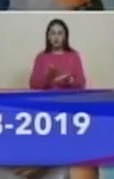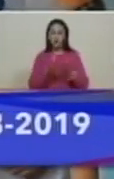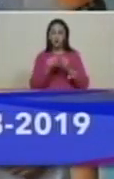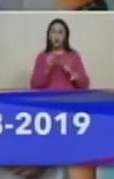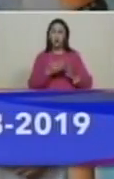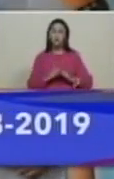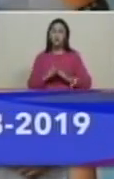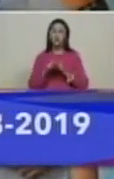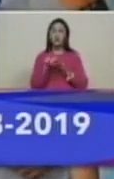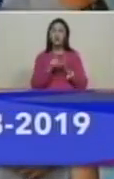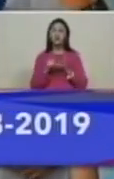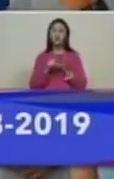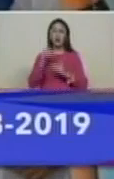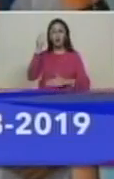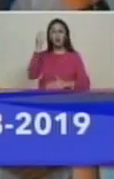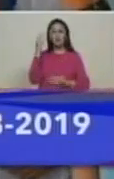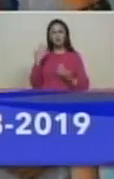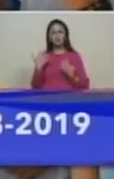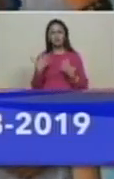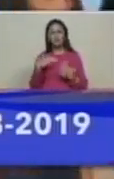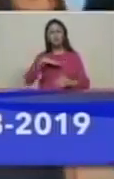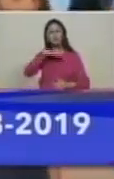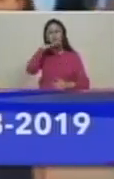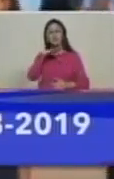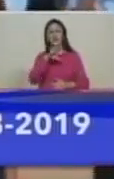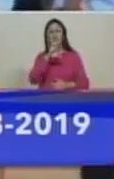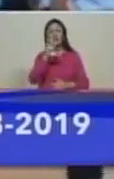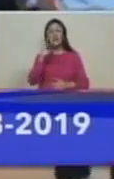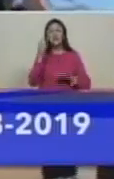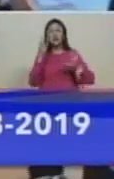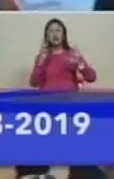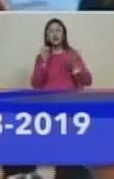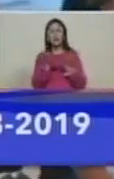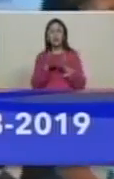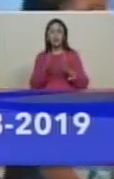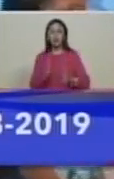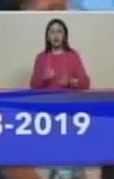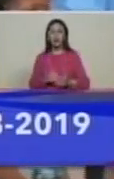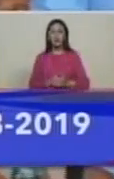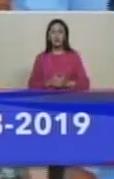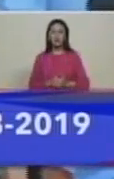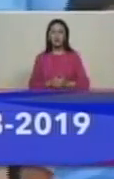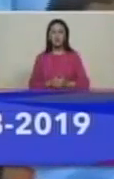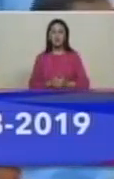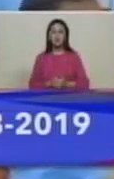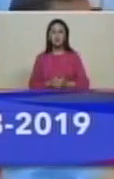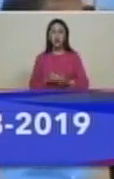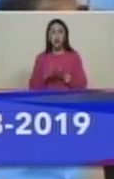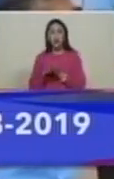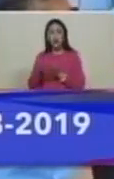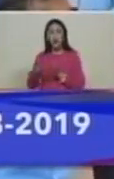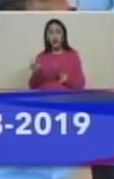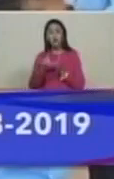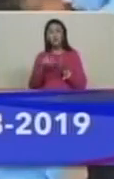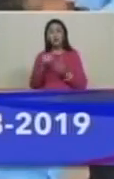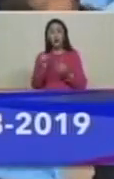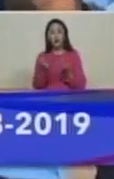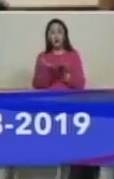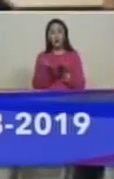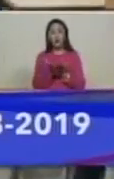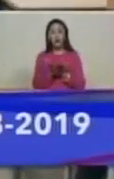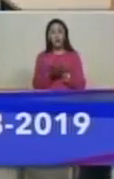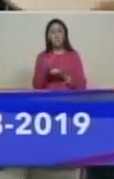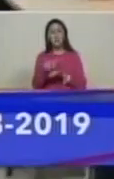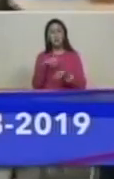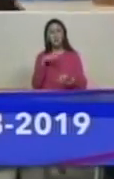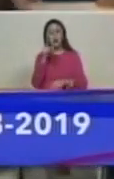Un liceo que tiene una capacidad, presidente, para 580 estudiantes. Aquí al lado del liceo hay una escuela. La mayoría de